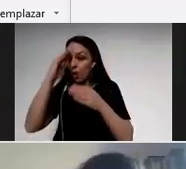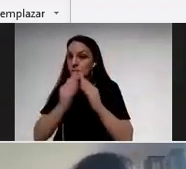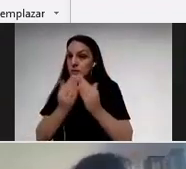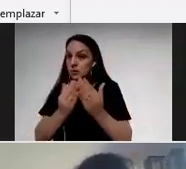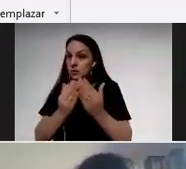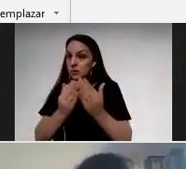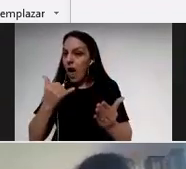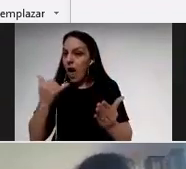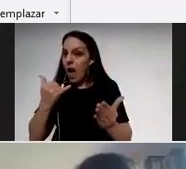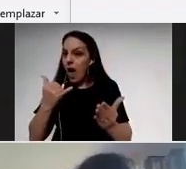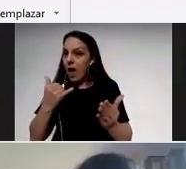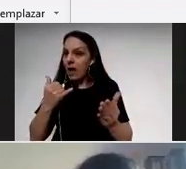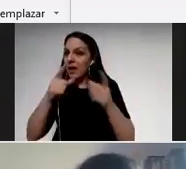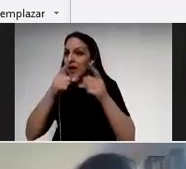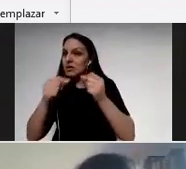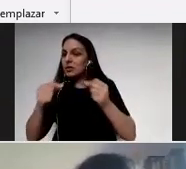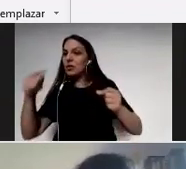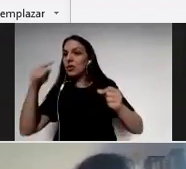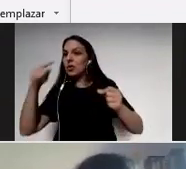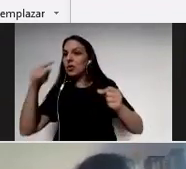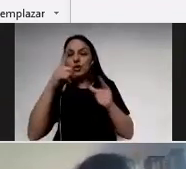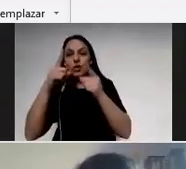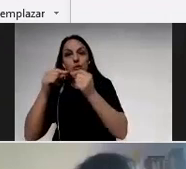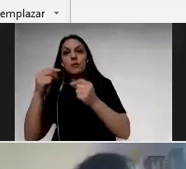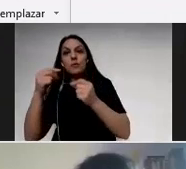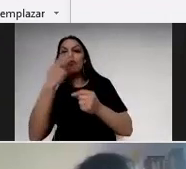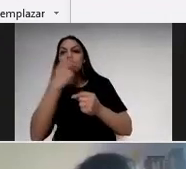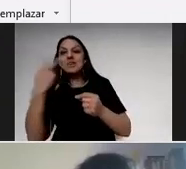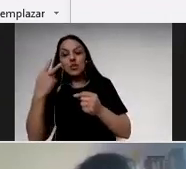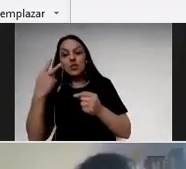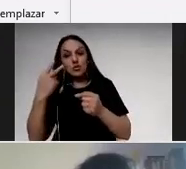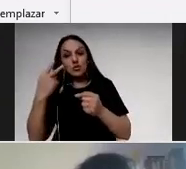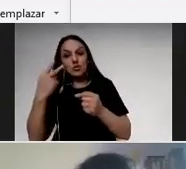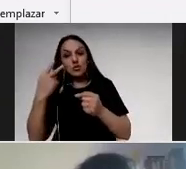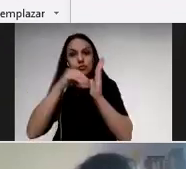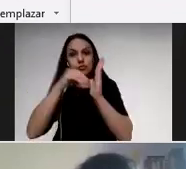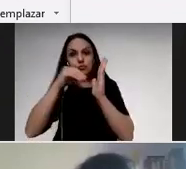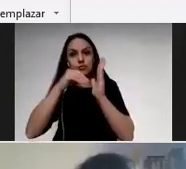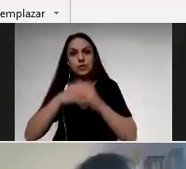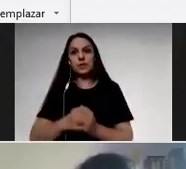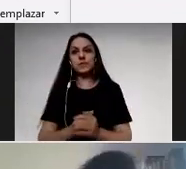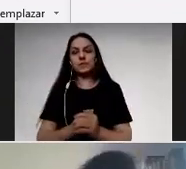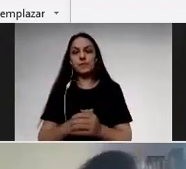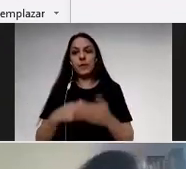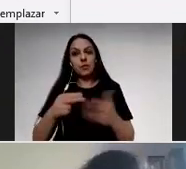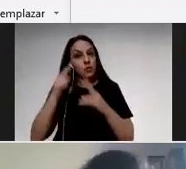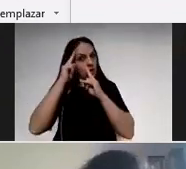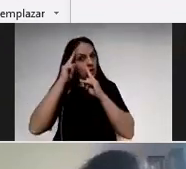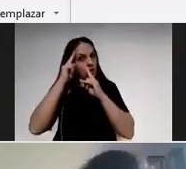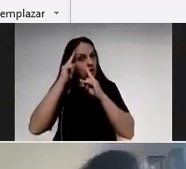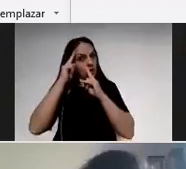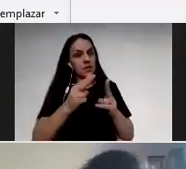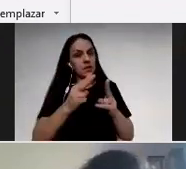artículo 75, inciso 22, ¿sí? Así que, este reconocimiento de dicha jerarquización de los